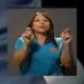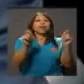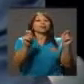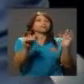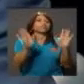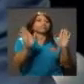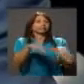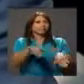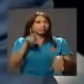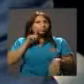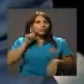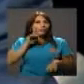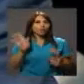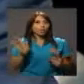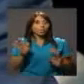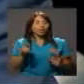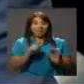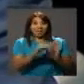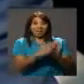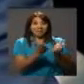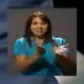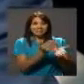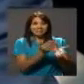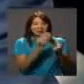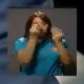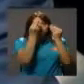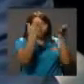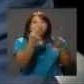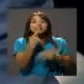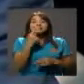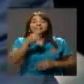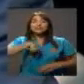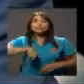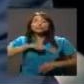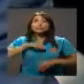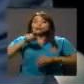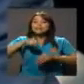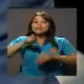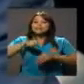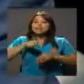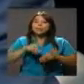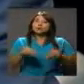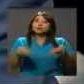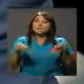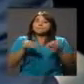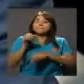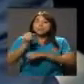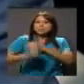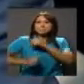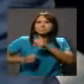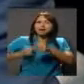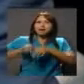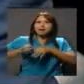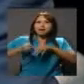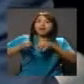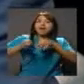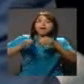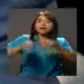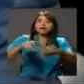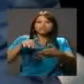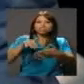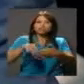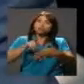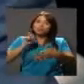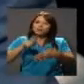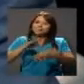según ese informe necesitamos extender la cantidad de años que los estudiantes pasan en las